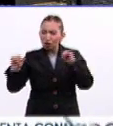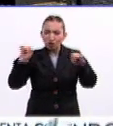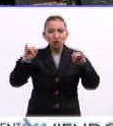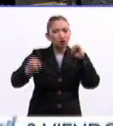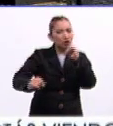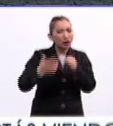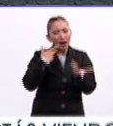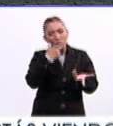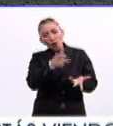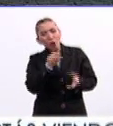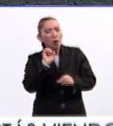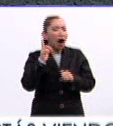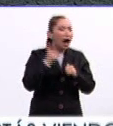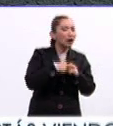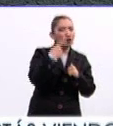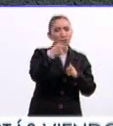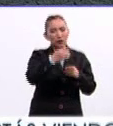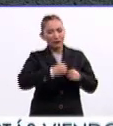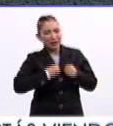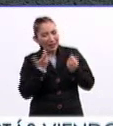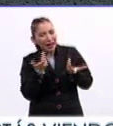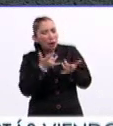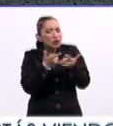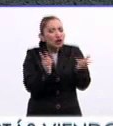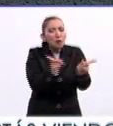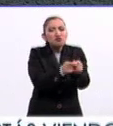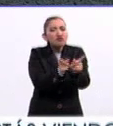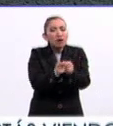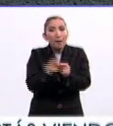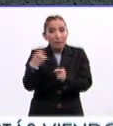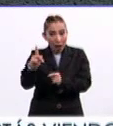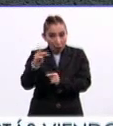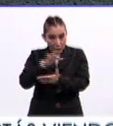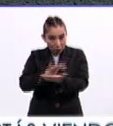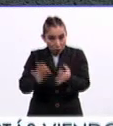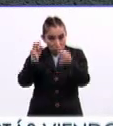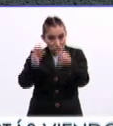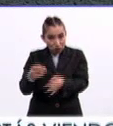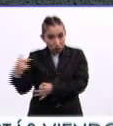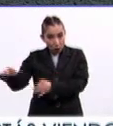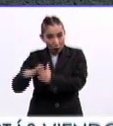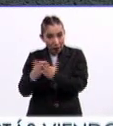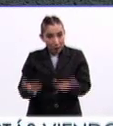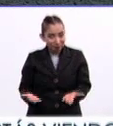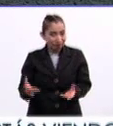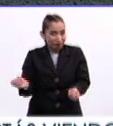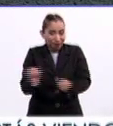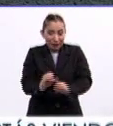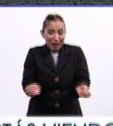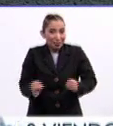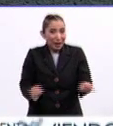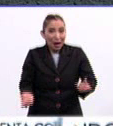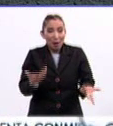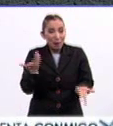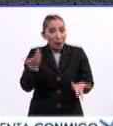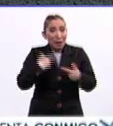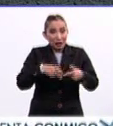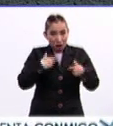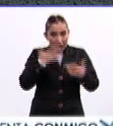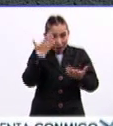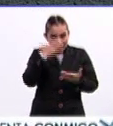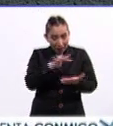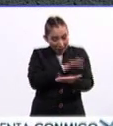otra anécdota de su vida, pero en realidad nadie los lee, ¿no? Son muy poco leídos, ¿no? Una obra muy